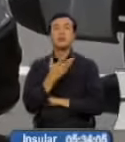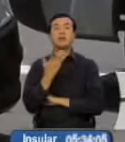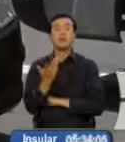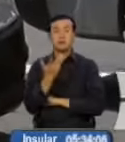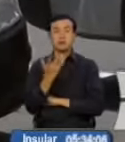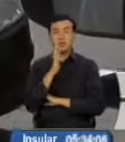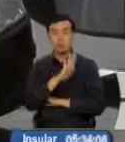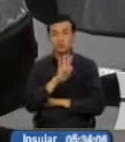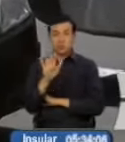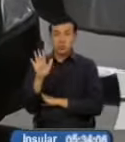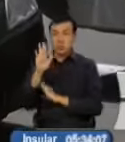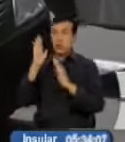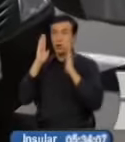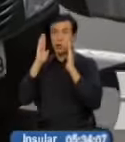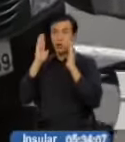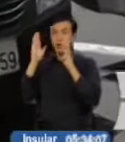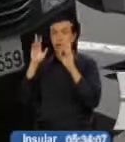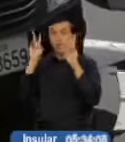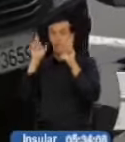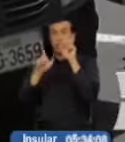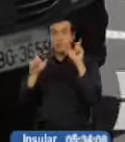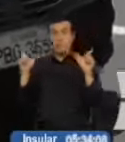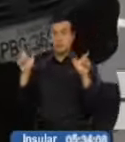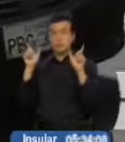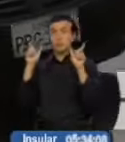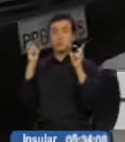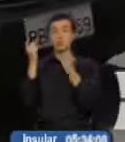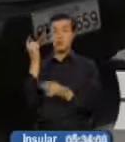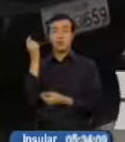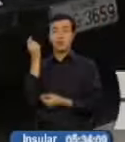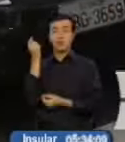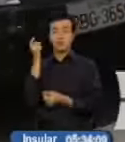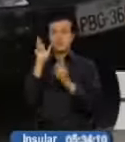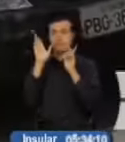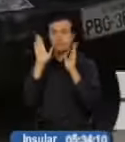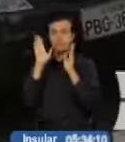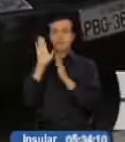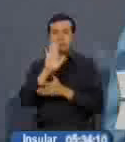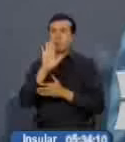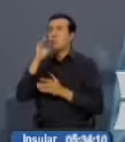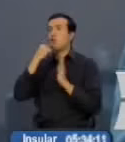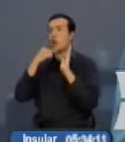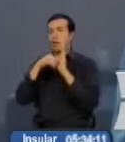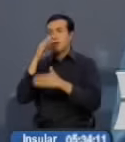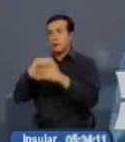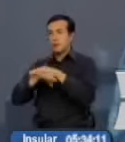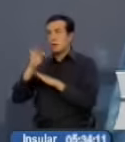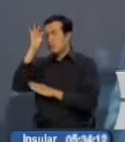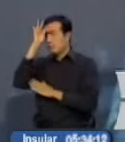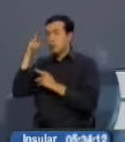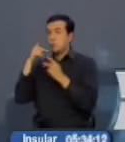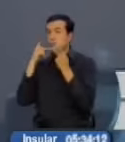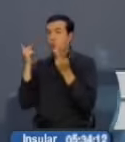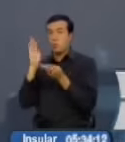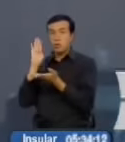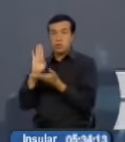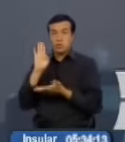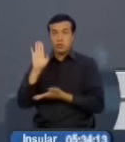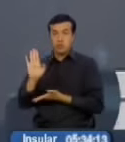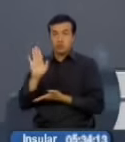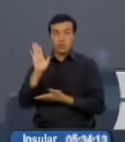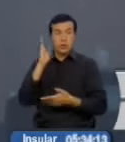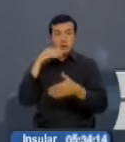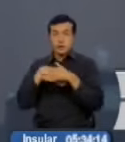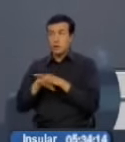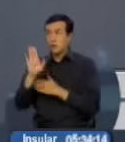de los costos de las atenciones médicas de los afiliados a la medicina prepagada en el sistema público de salud. Pago o reembolso de valores por